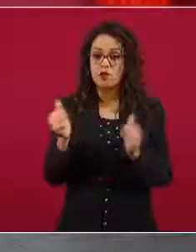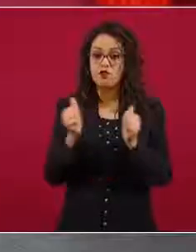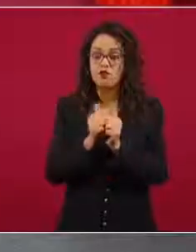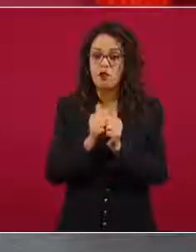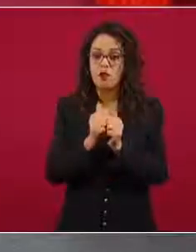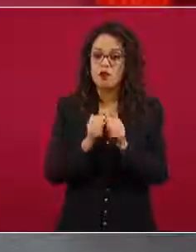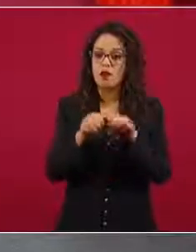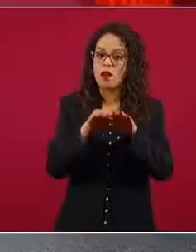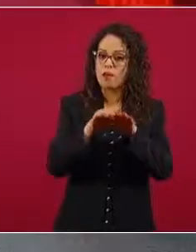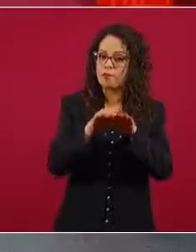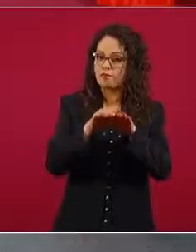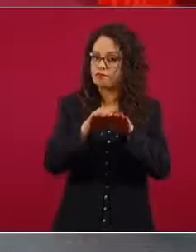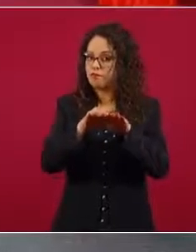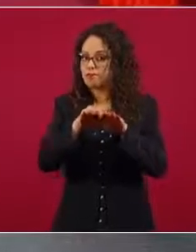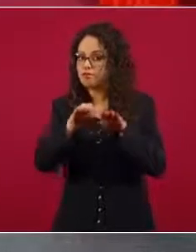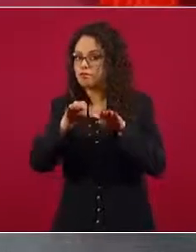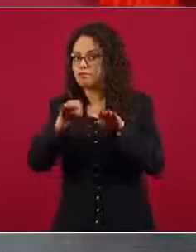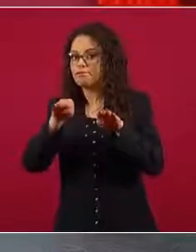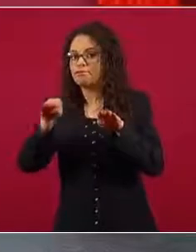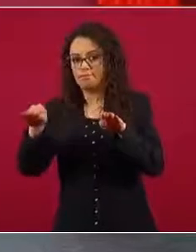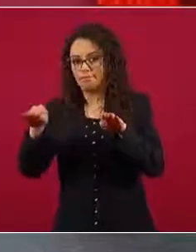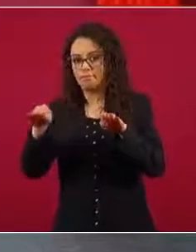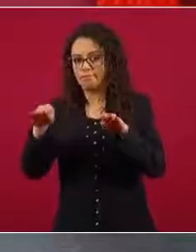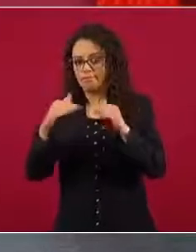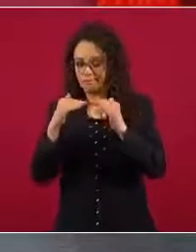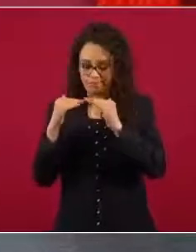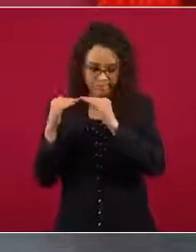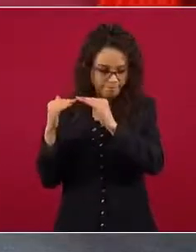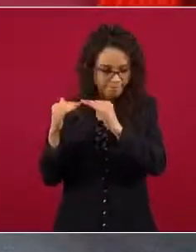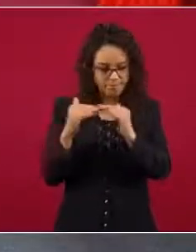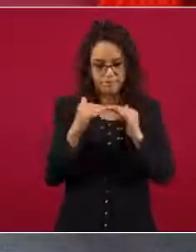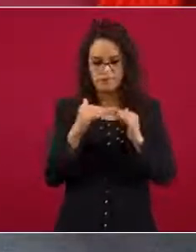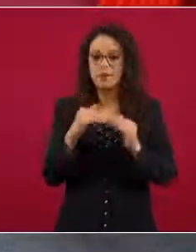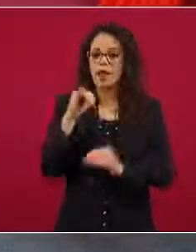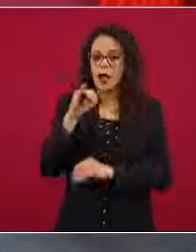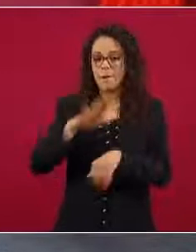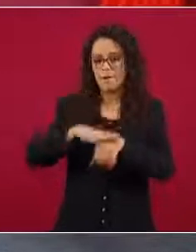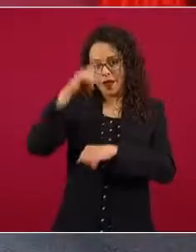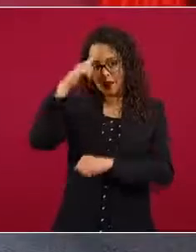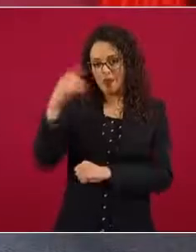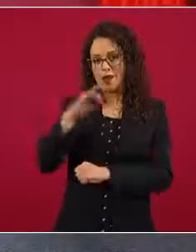así vamos a avanzar. Nada de que porque yo tengo